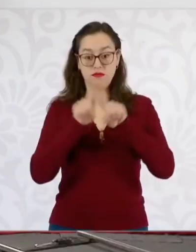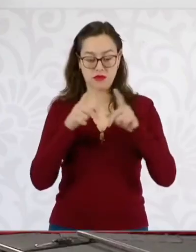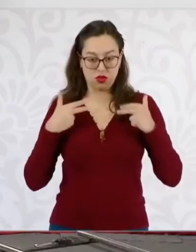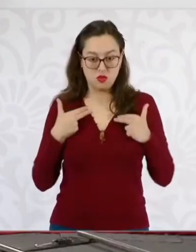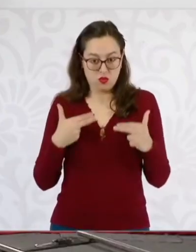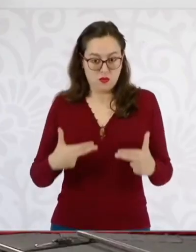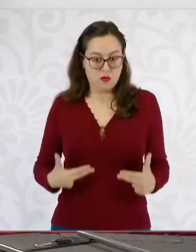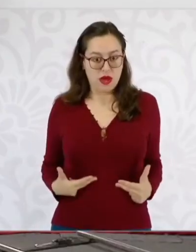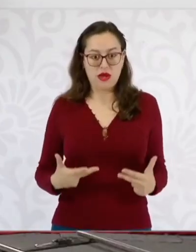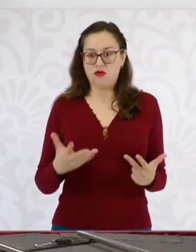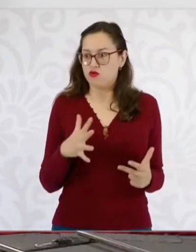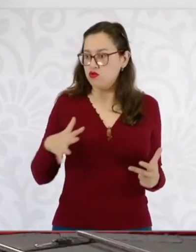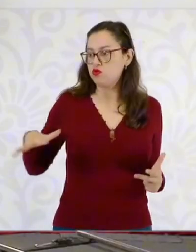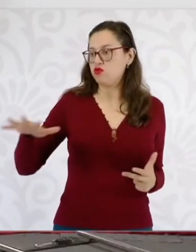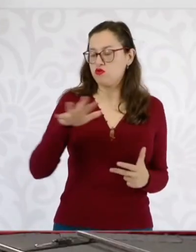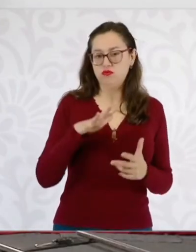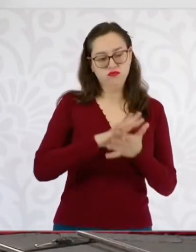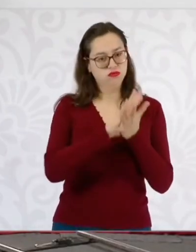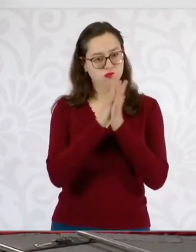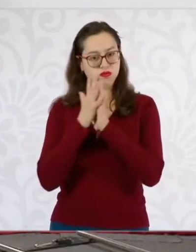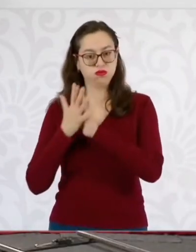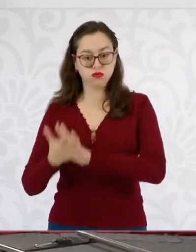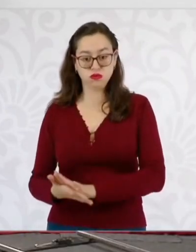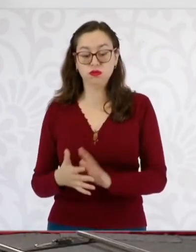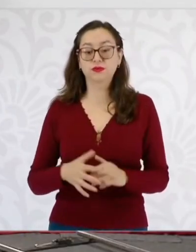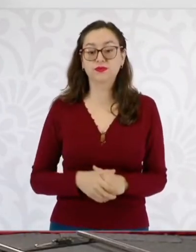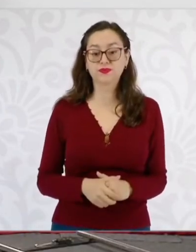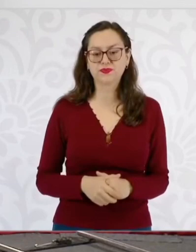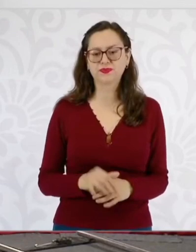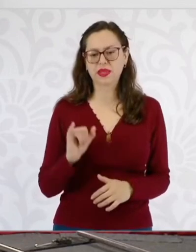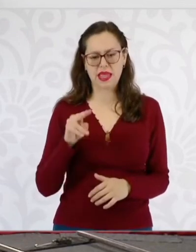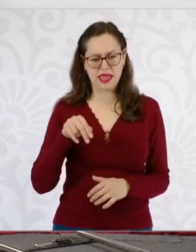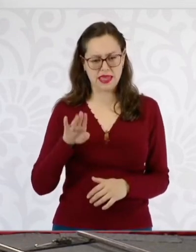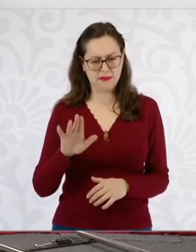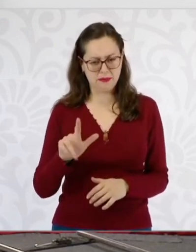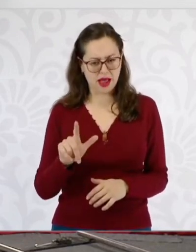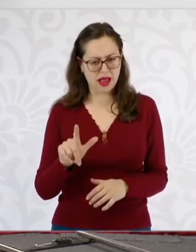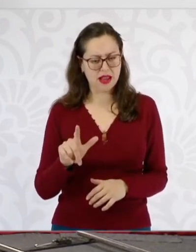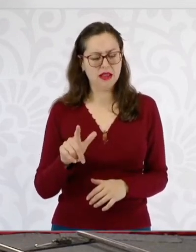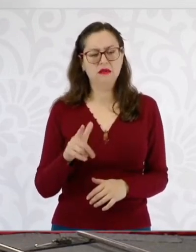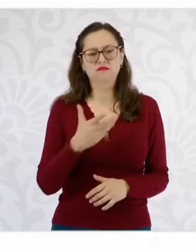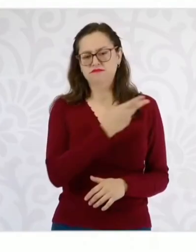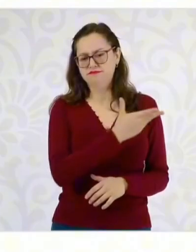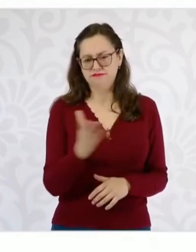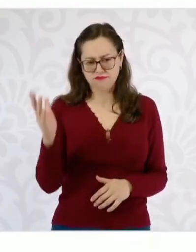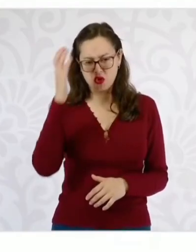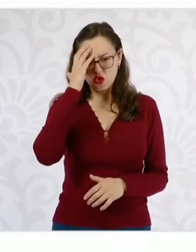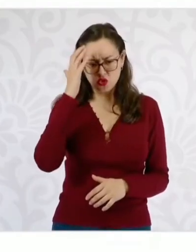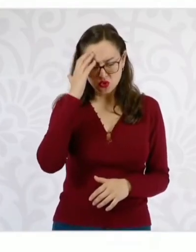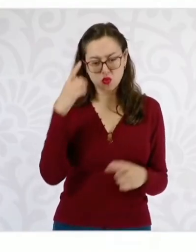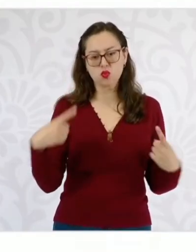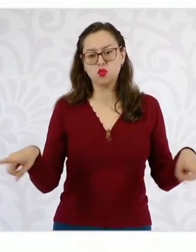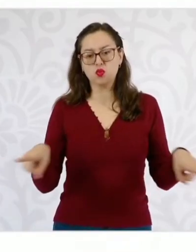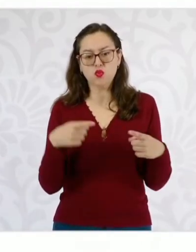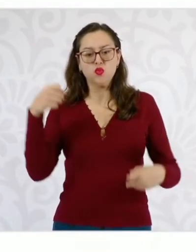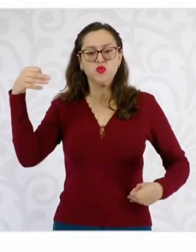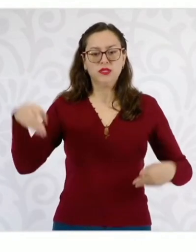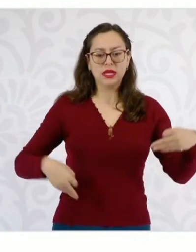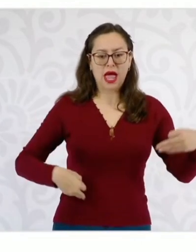humanista. Bueno, muchos conocen las escuelas del IMBA, tenemos de música, de teatro, de